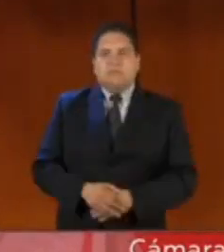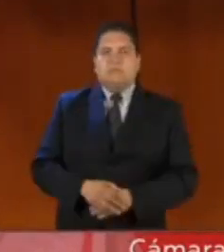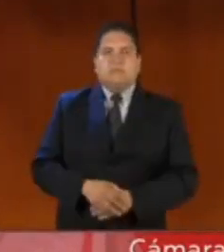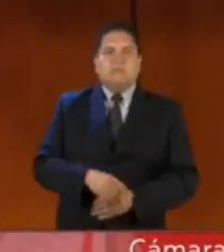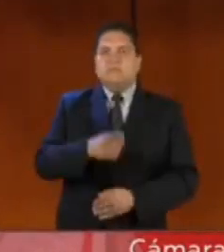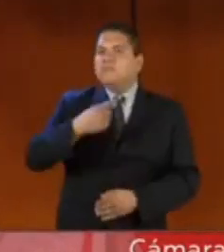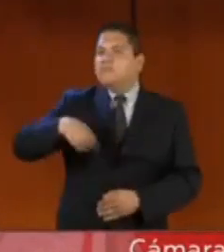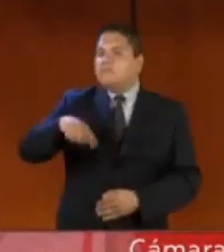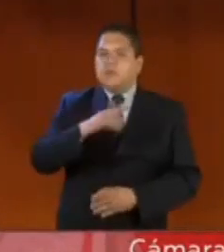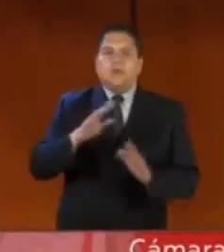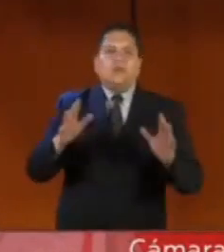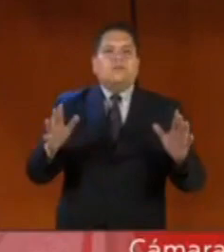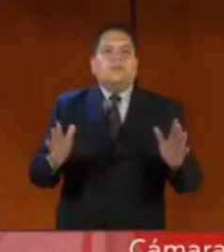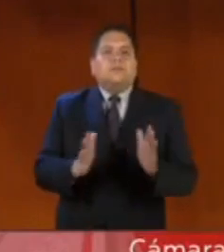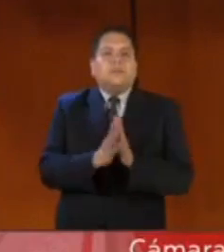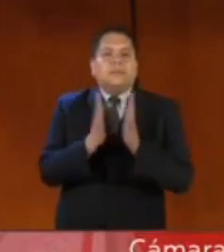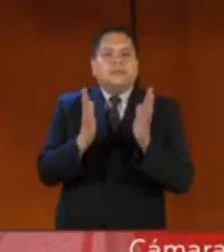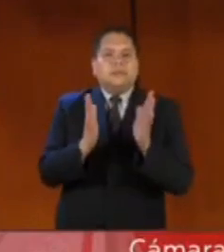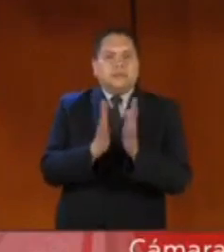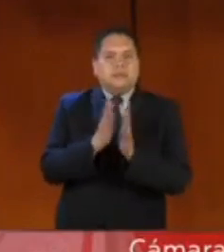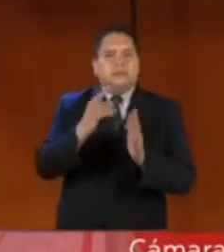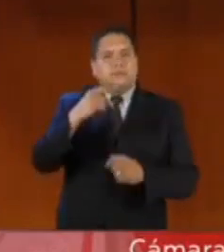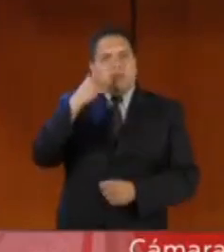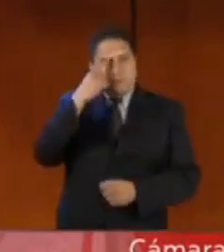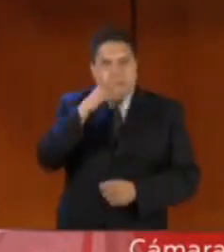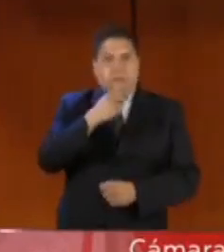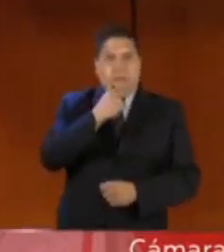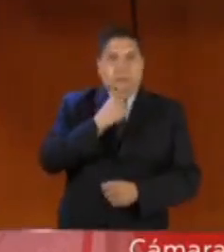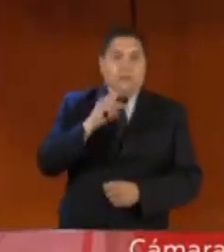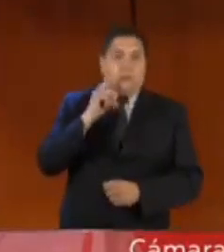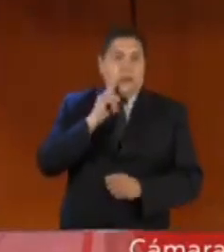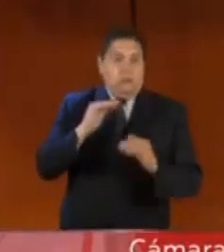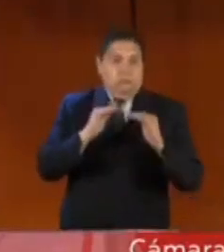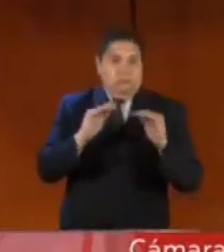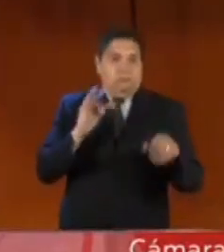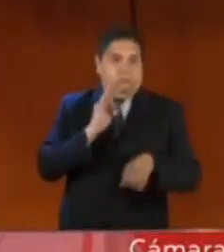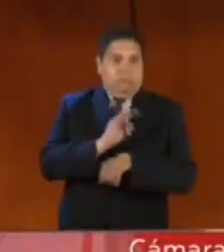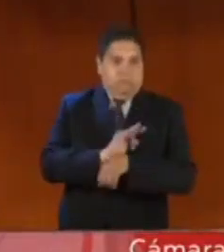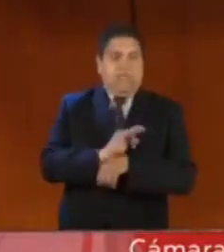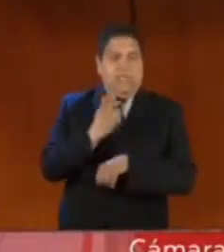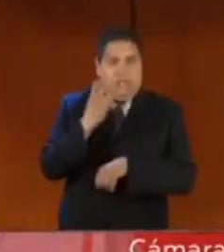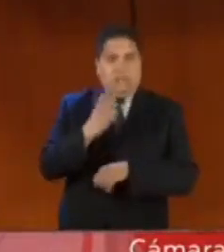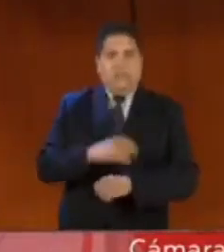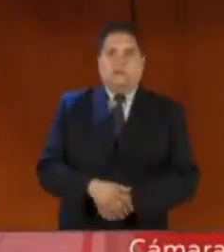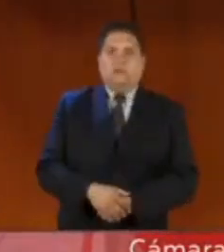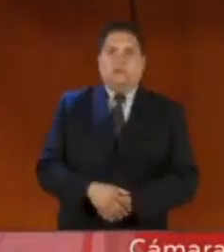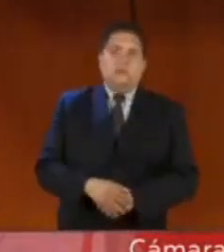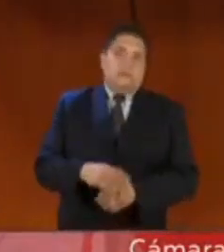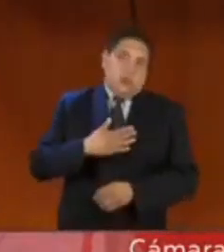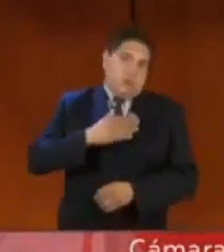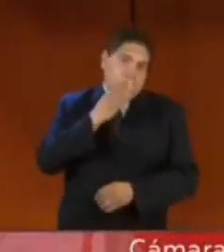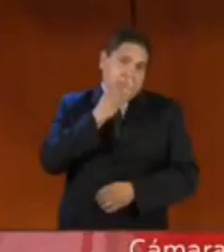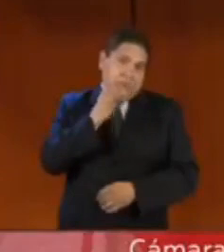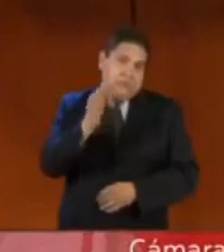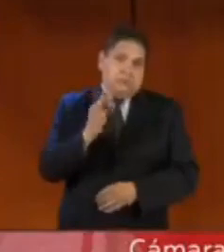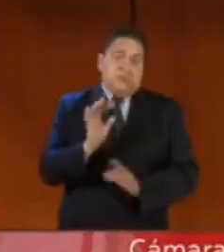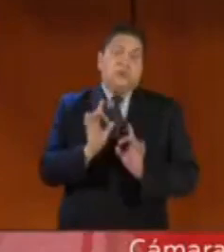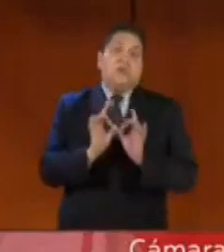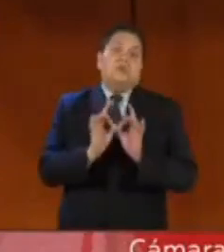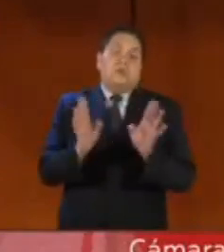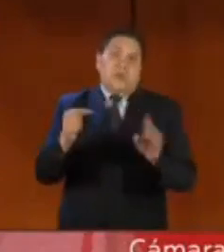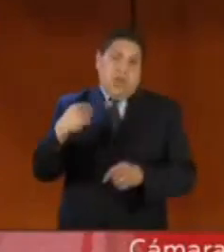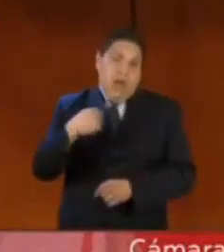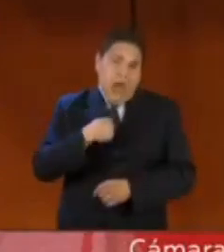y les digo que si me llevan porque es posible que me puedan llevar porque en este país cada día le